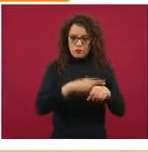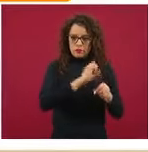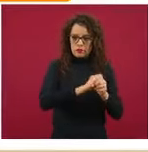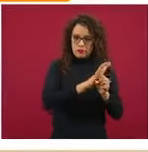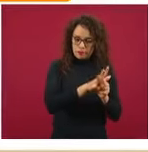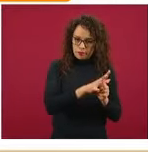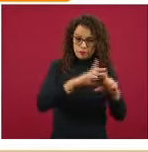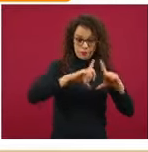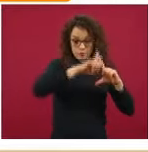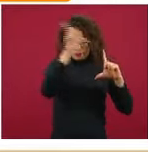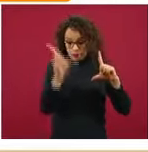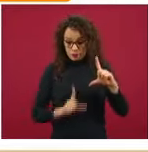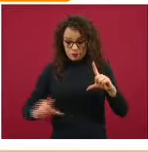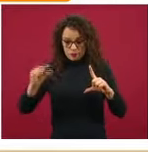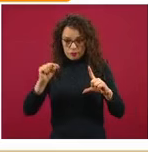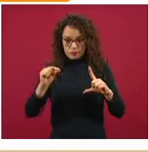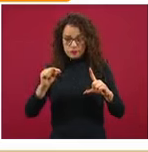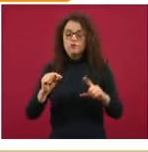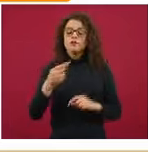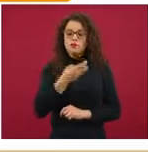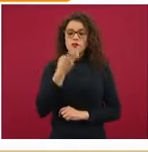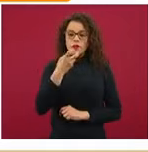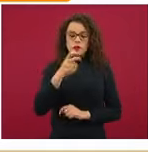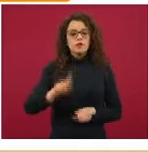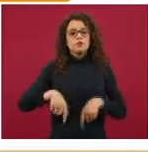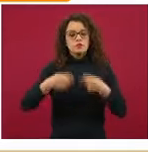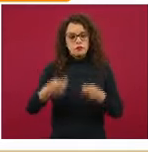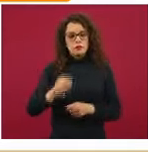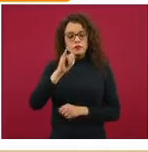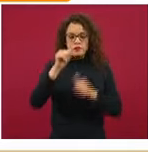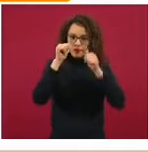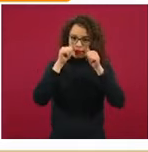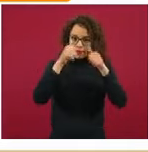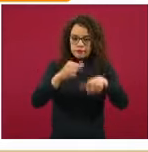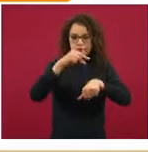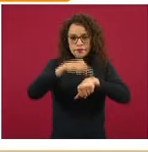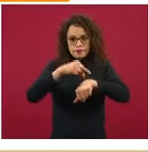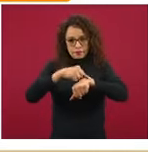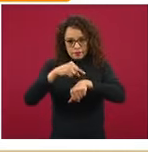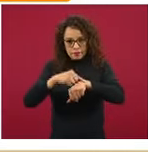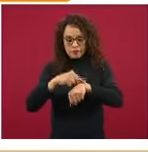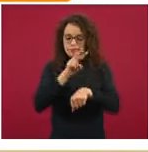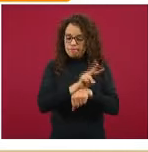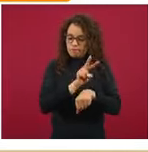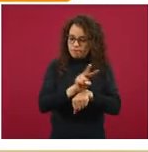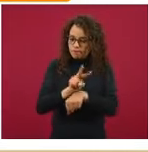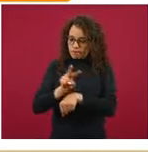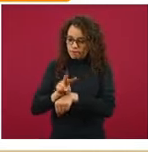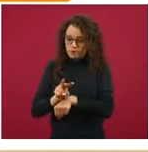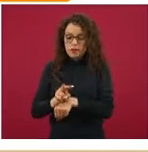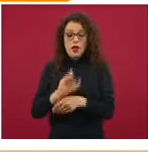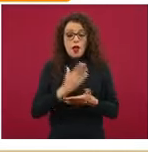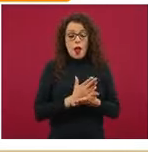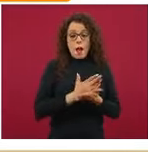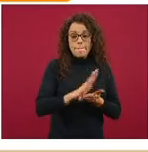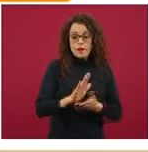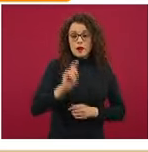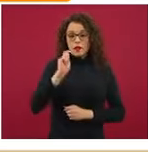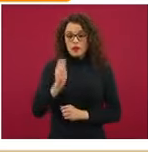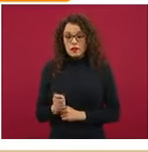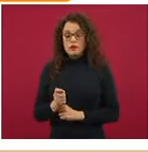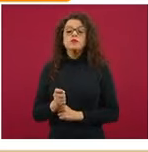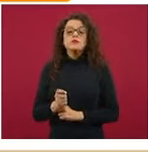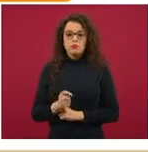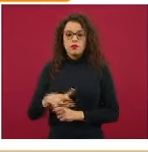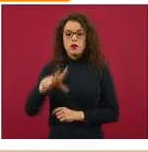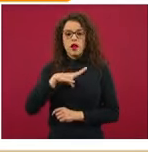podido acceder no solamente a la atención médica y el seguimiento médico correspondiente, sino también a la toma de